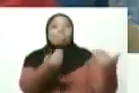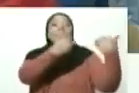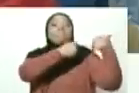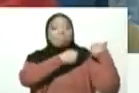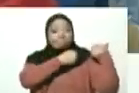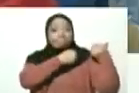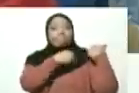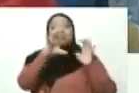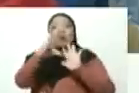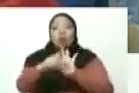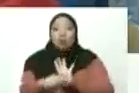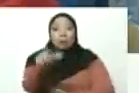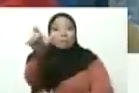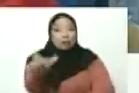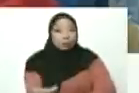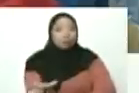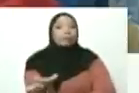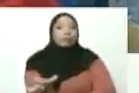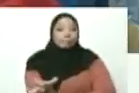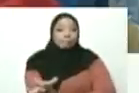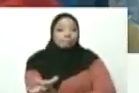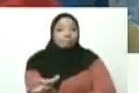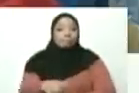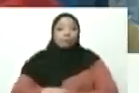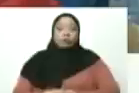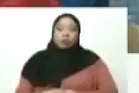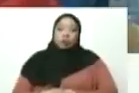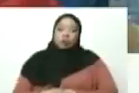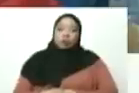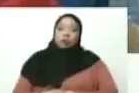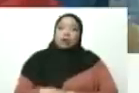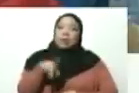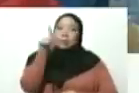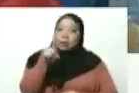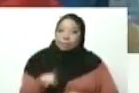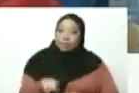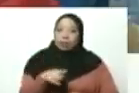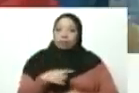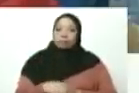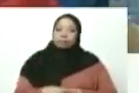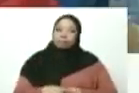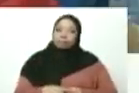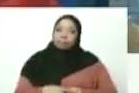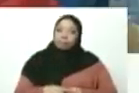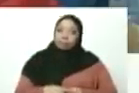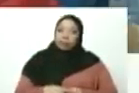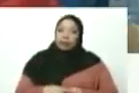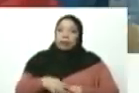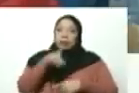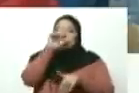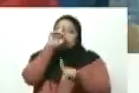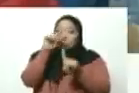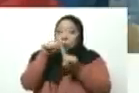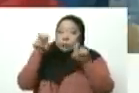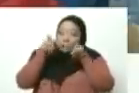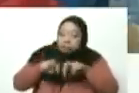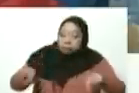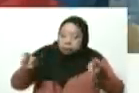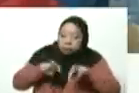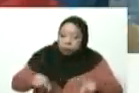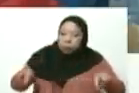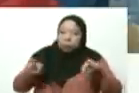quintero asimismo se determinó que es que está efectuaron